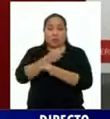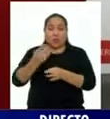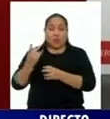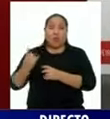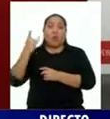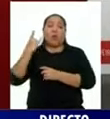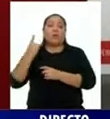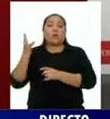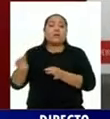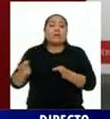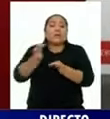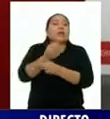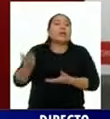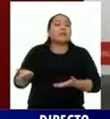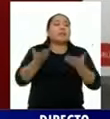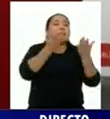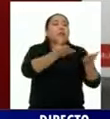Gracias.